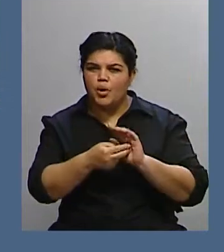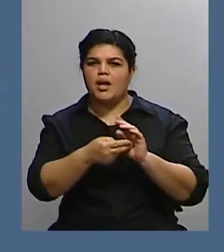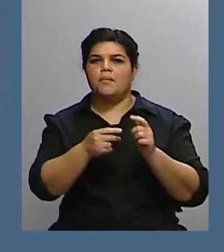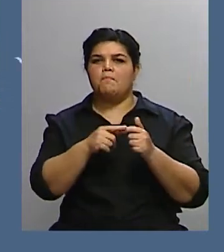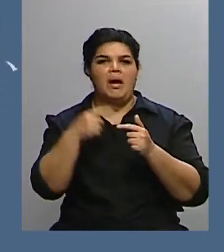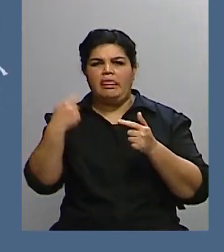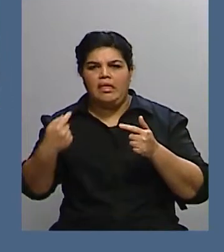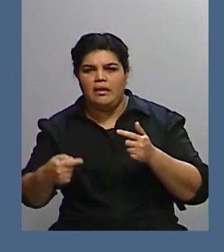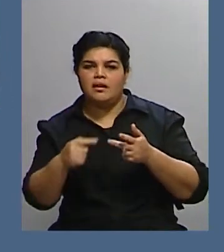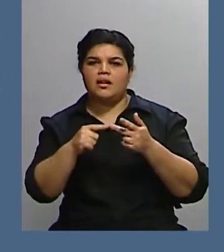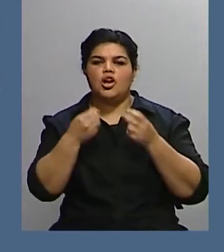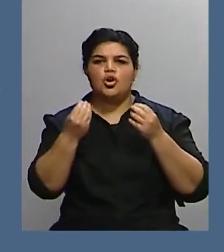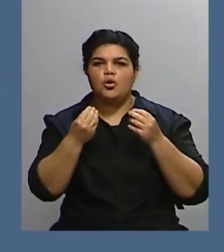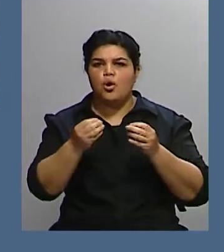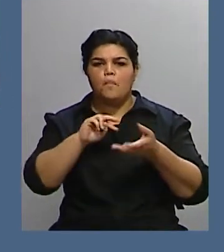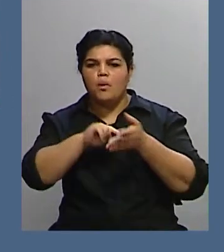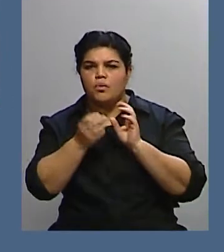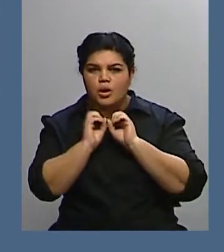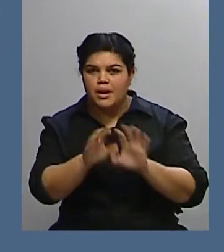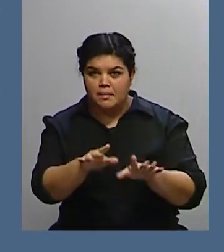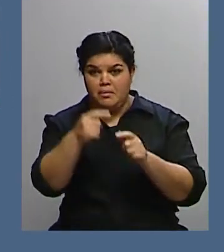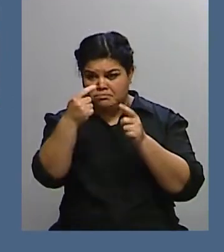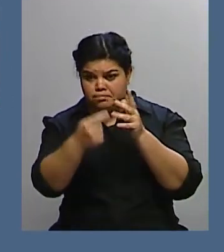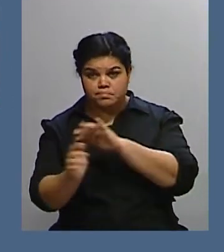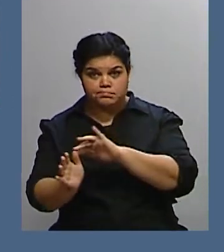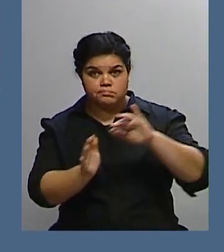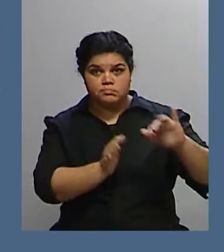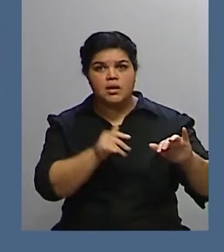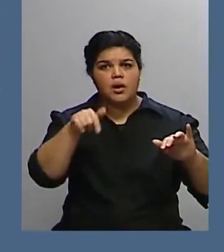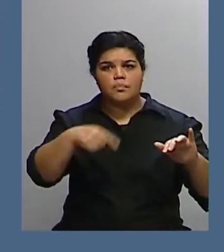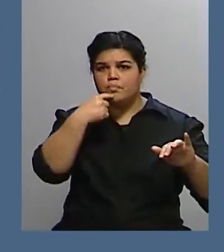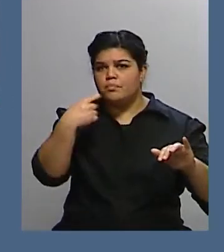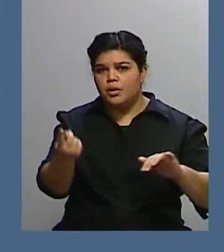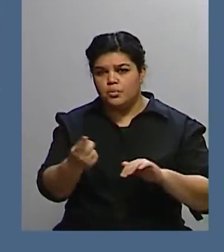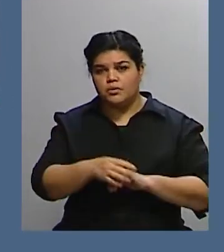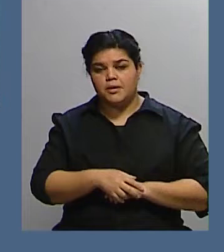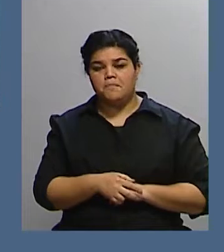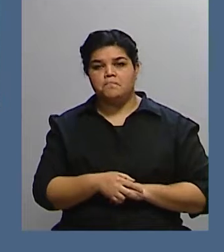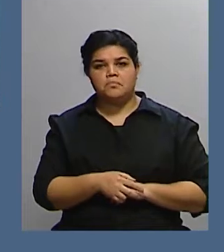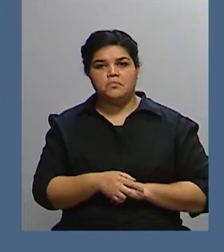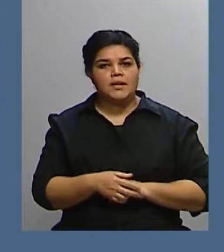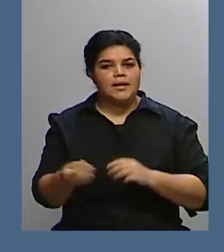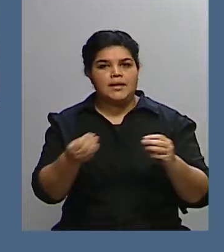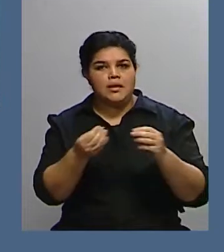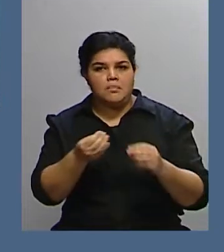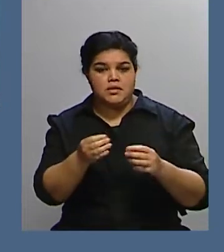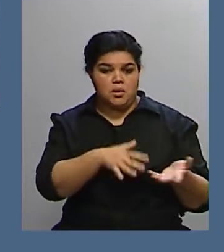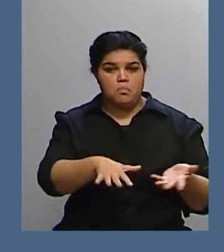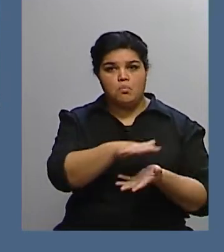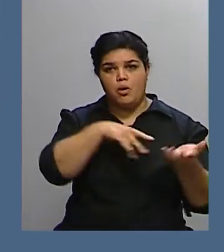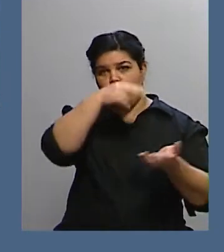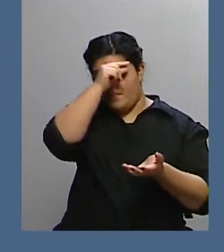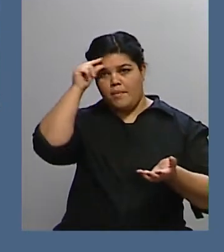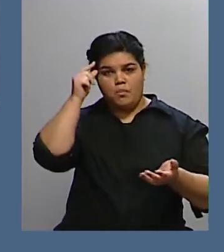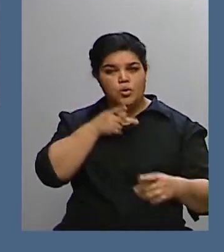que lo desencadenan, ahora le pregunto, ¿qué repercusiones tiene el conflicto y los reclamos mapuches en